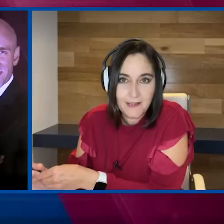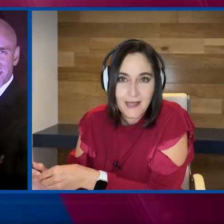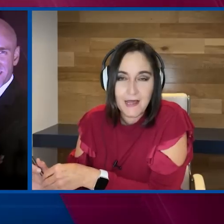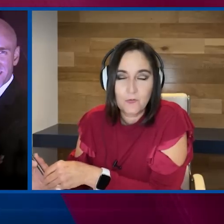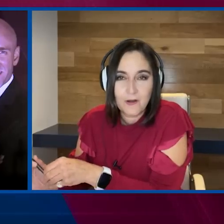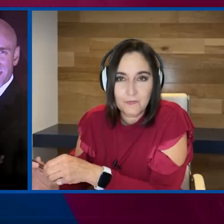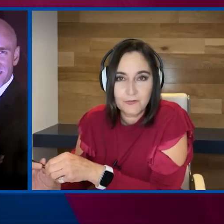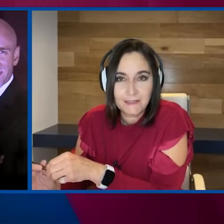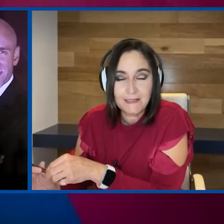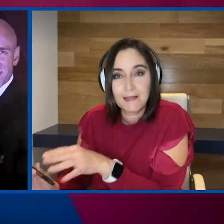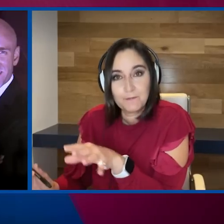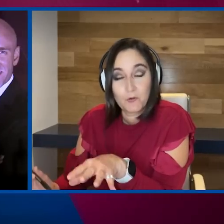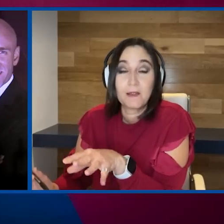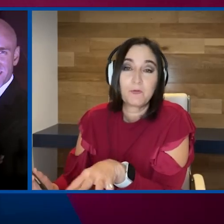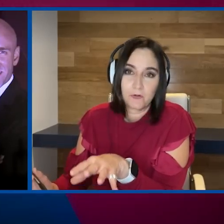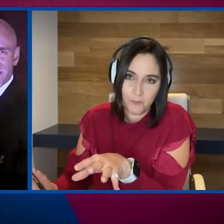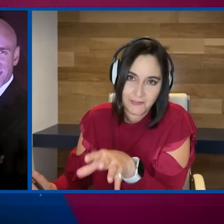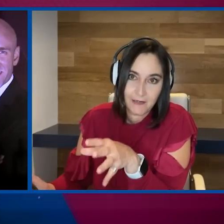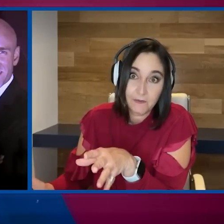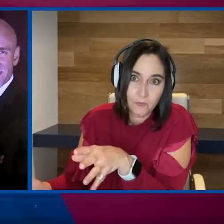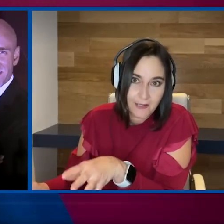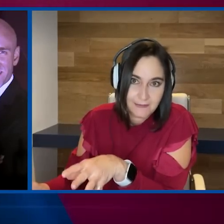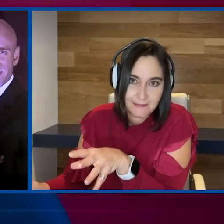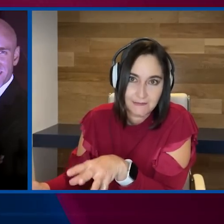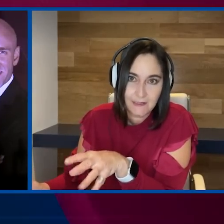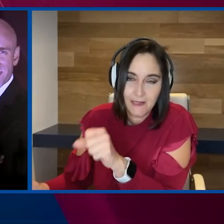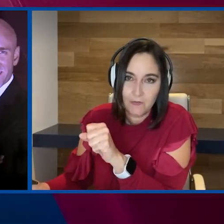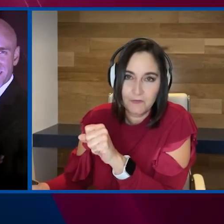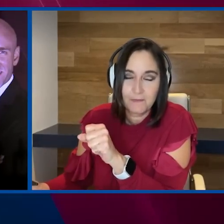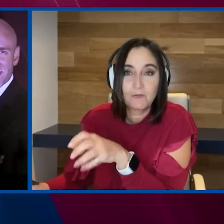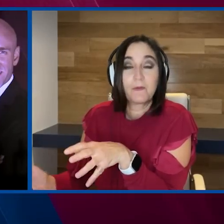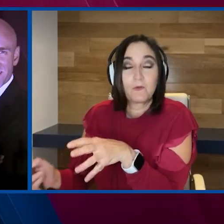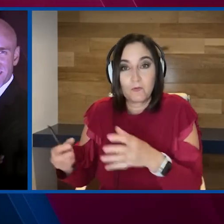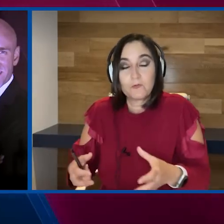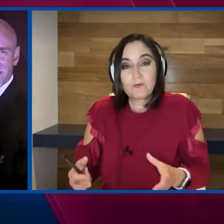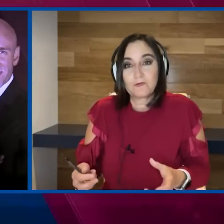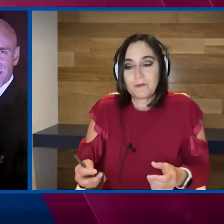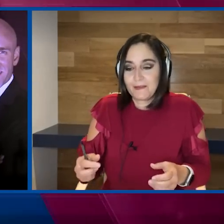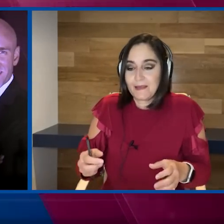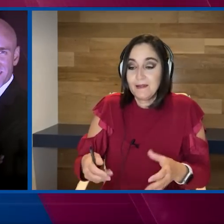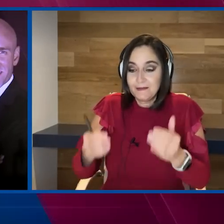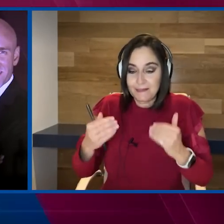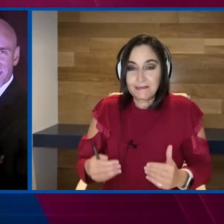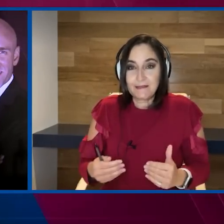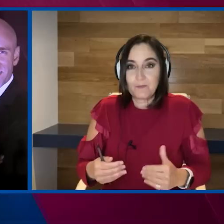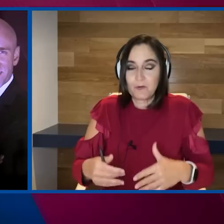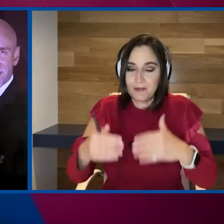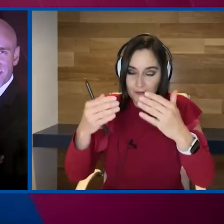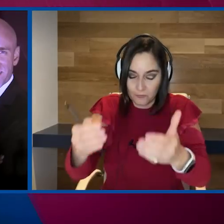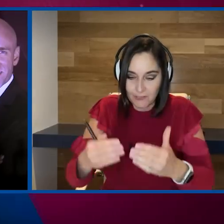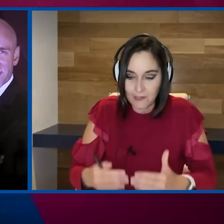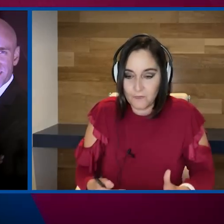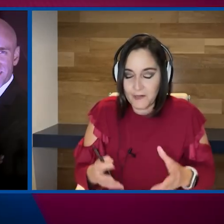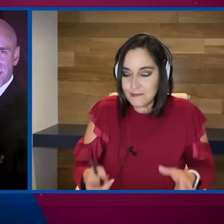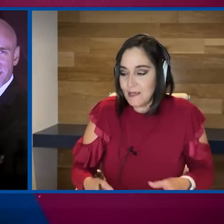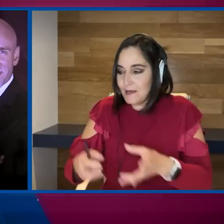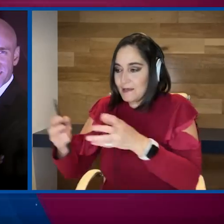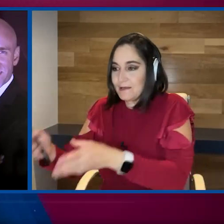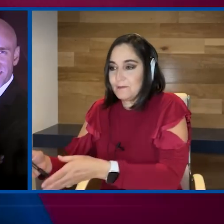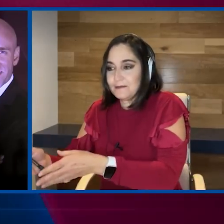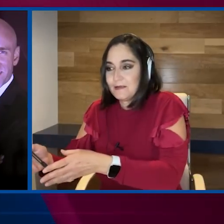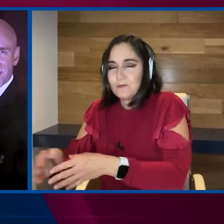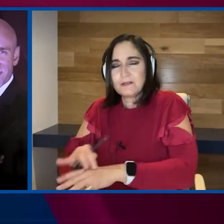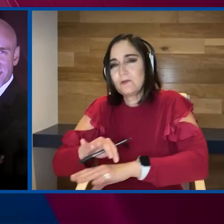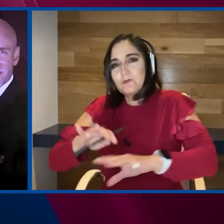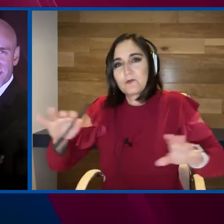prueba al lugar donde te indican por qué, porque no puedes salir de tu casa, estás en confinamiento, pero como es una cosa médica, te haces la prueba con teleconferencia,